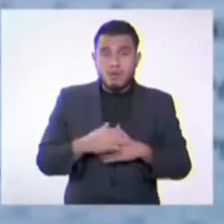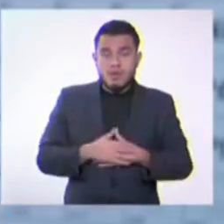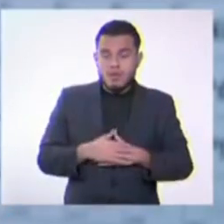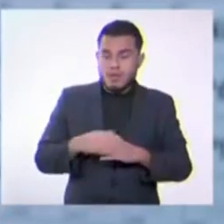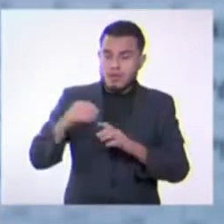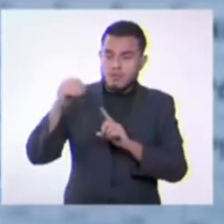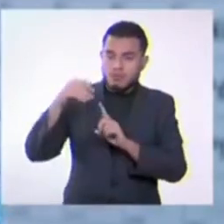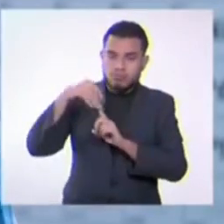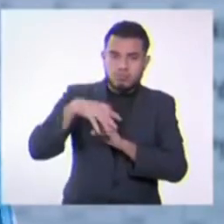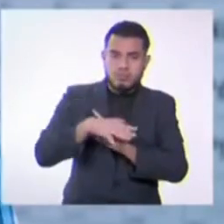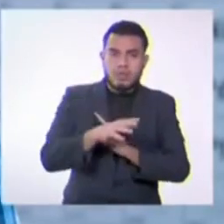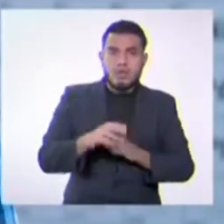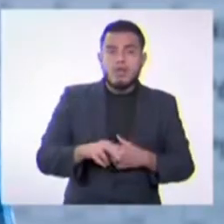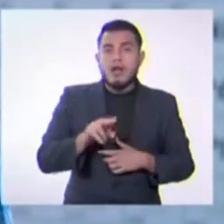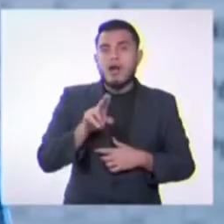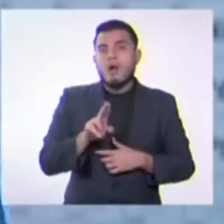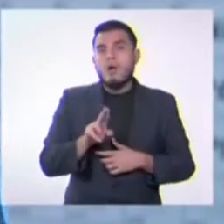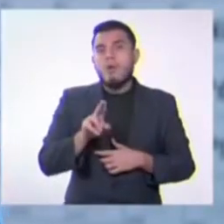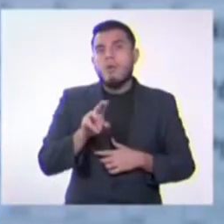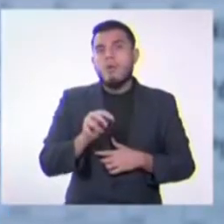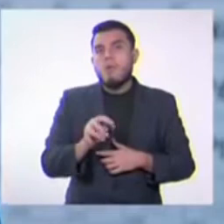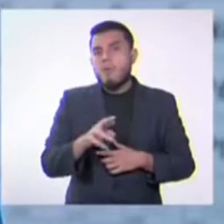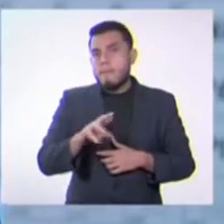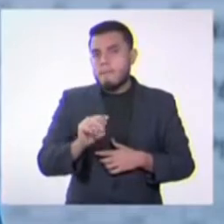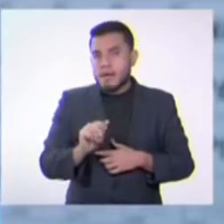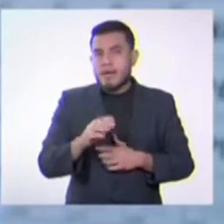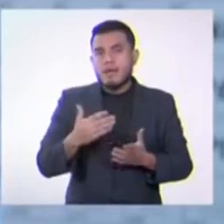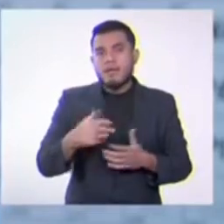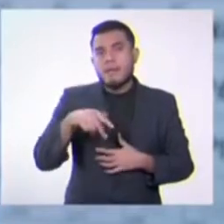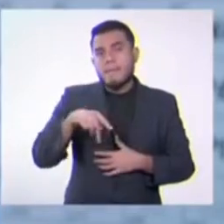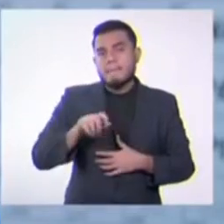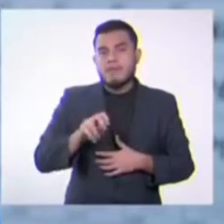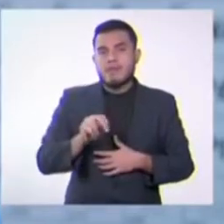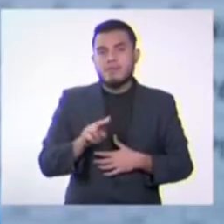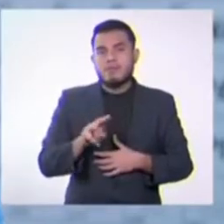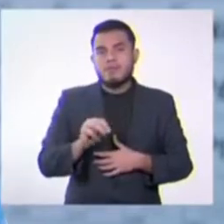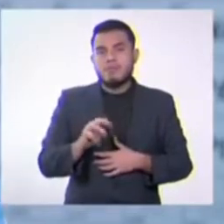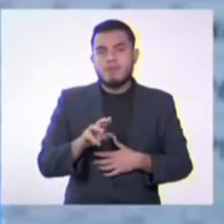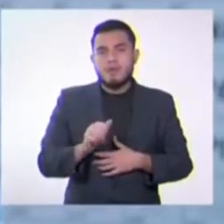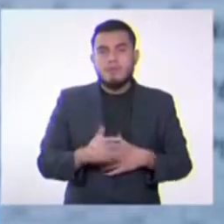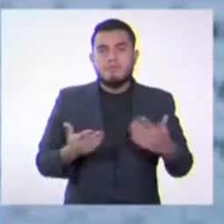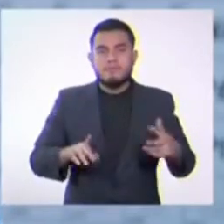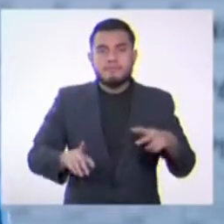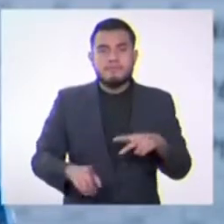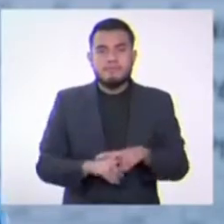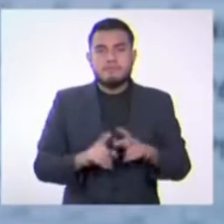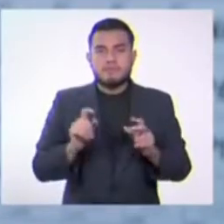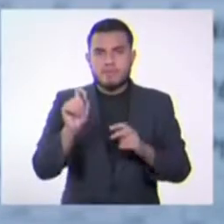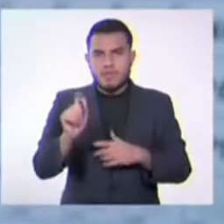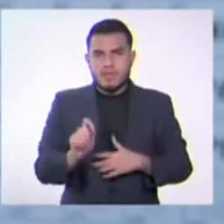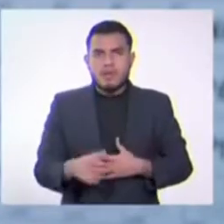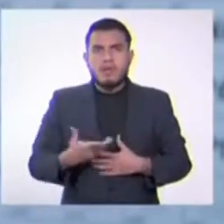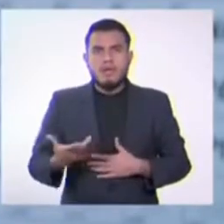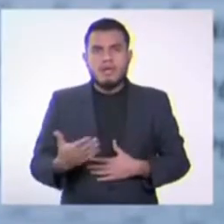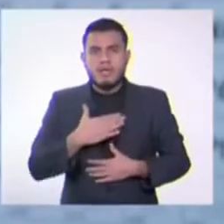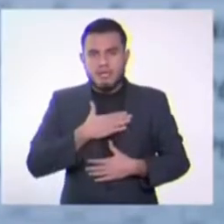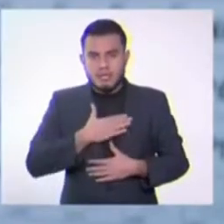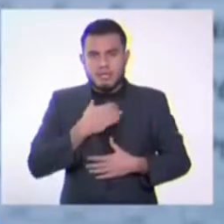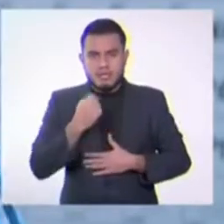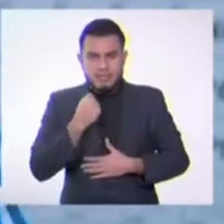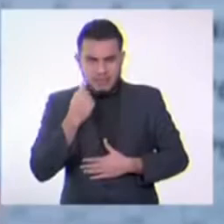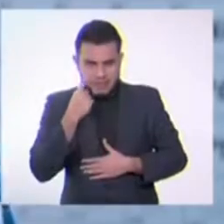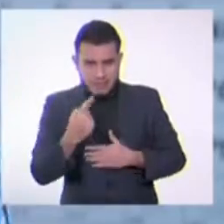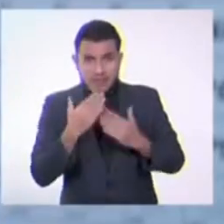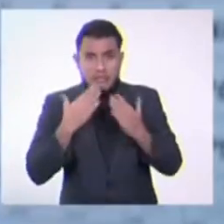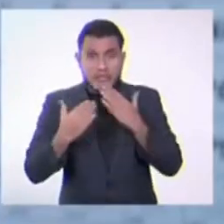hablábamos sobre la umbra y la penumbra. Pero si recuerdas, hubo un detallito que me quedó pendiente la semana